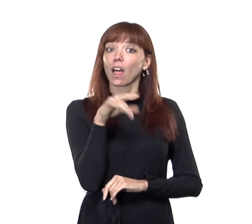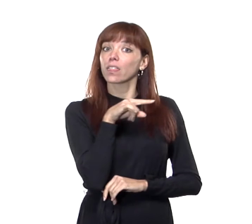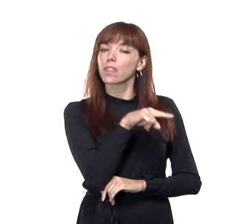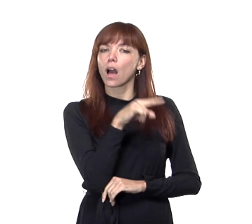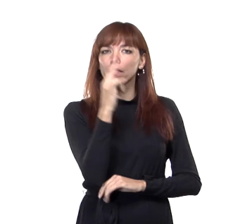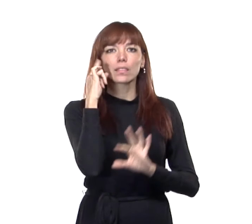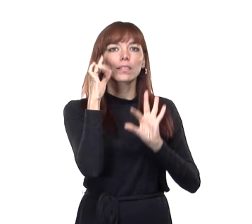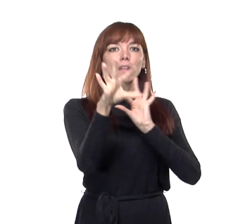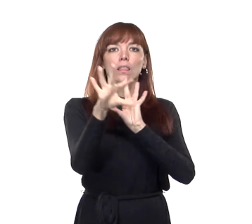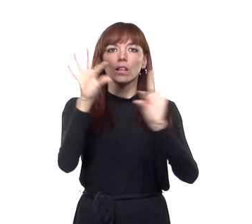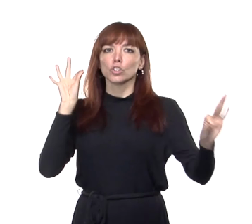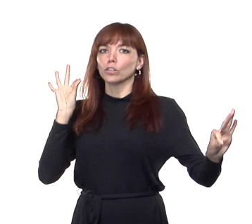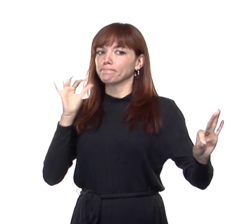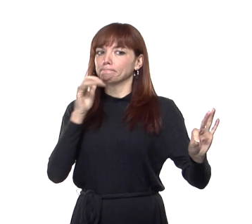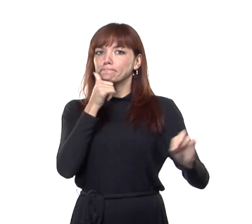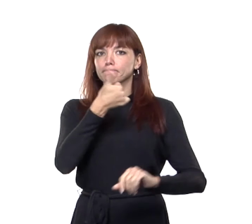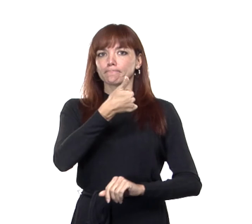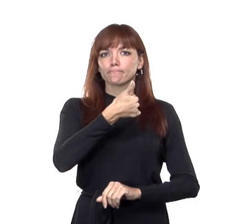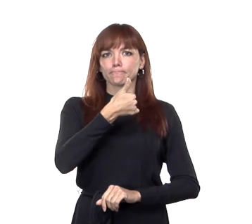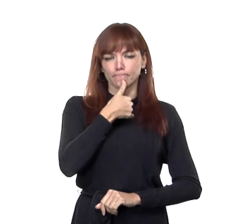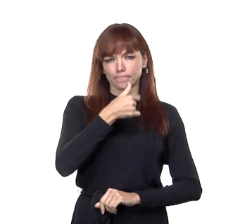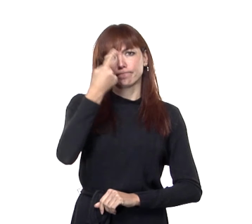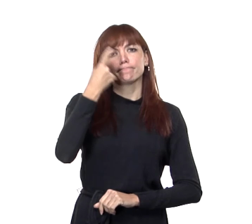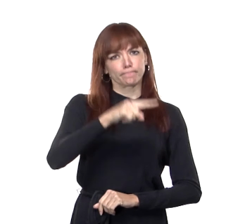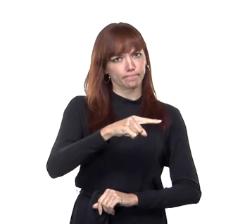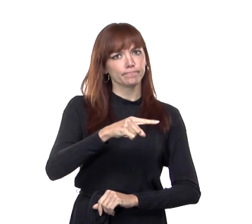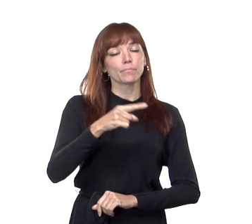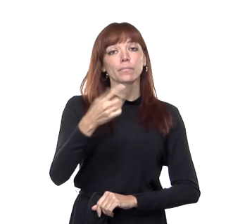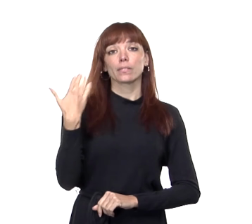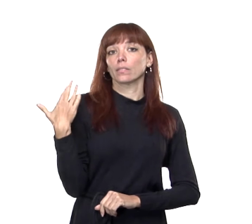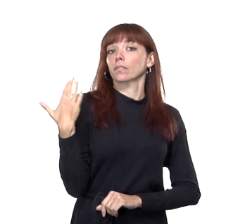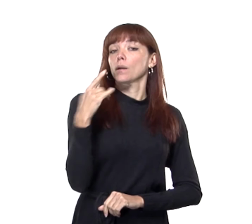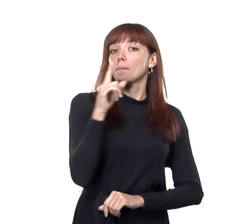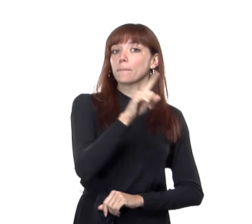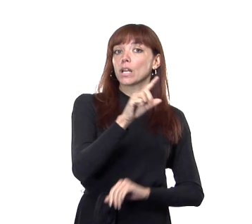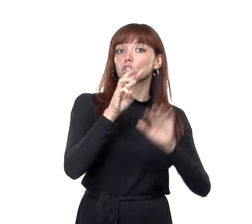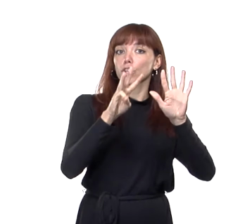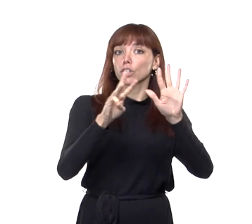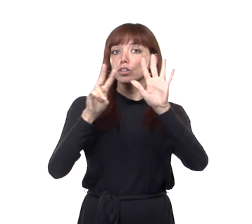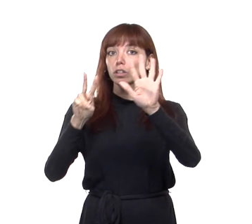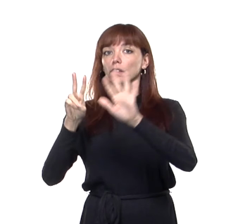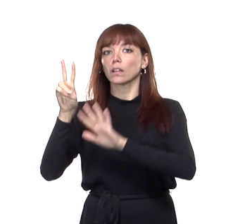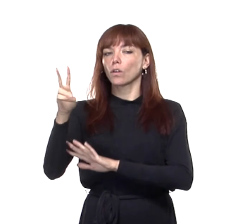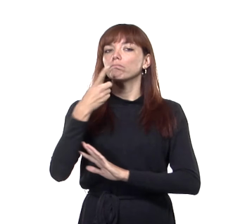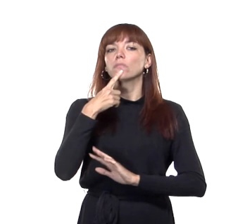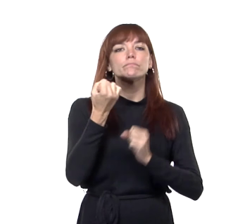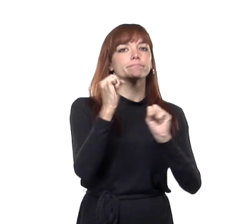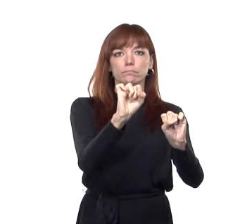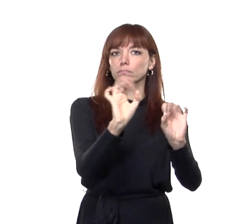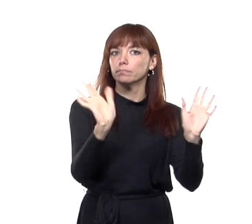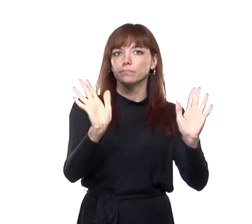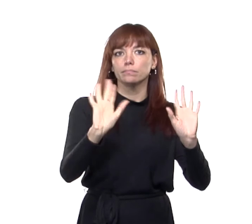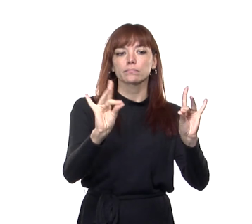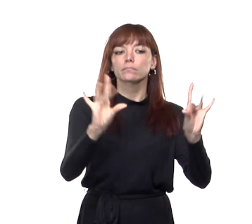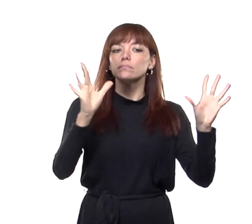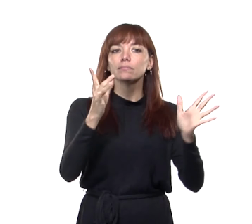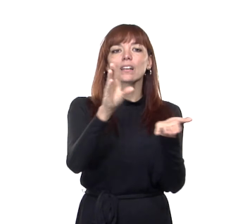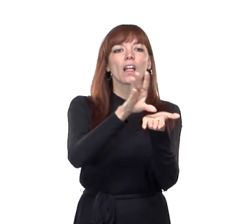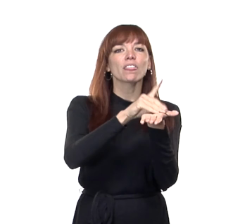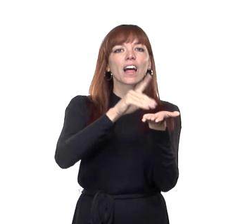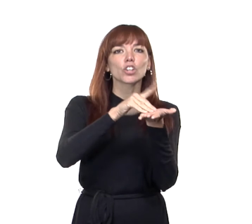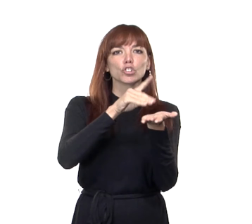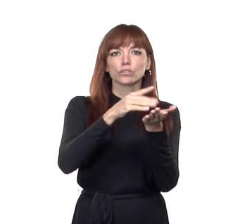una decisión por motivos de privacidad muy conscientemente desde 1872 de no recopilar ciertos datos sensibles incluidos